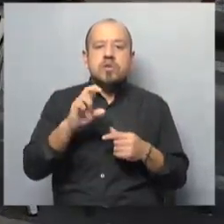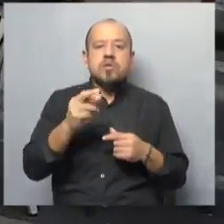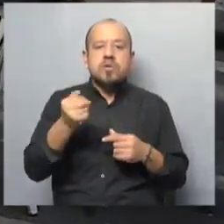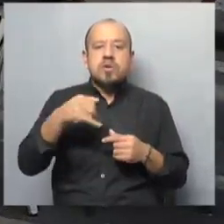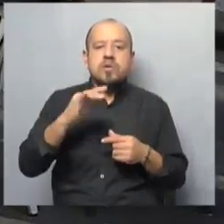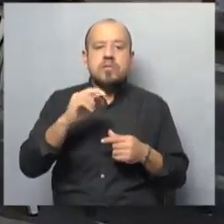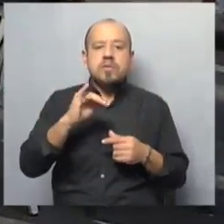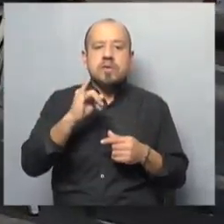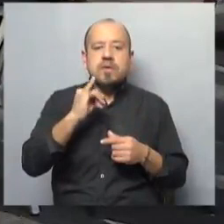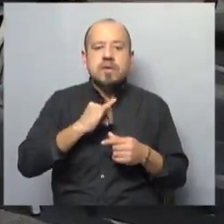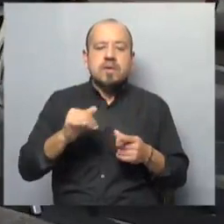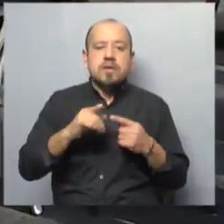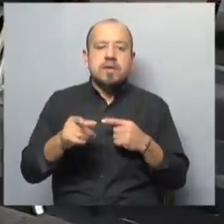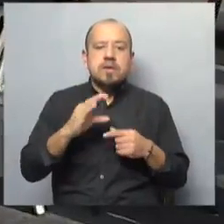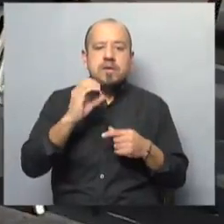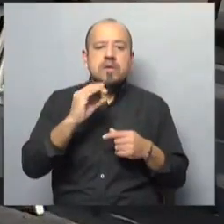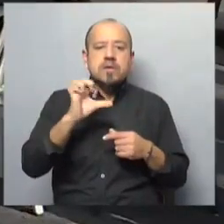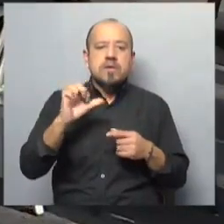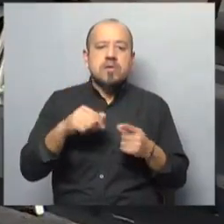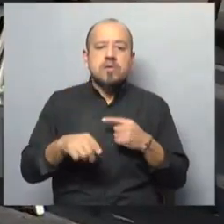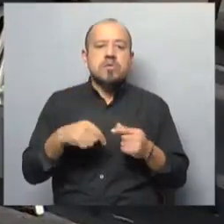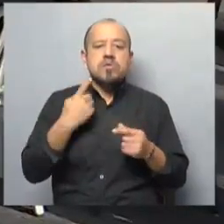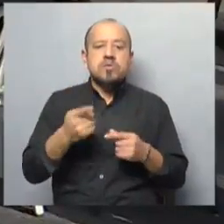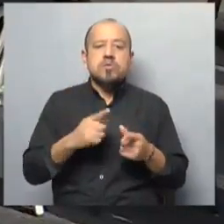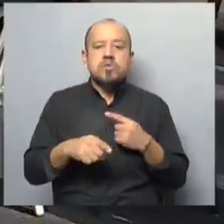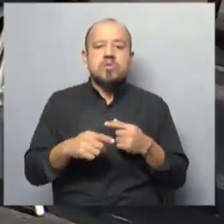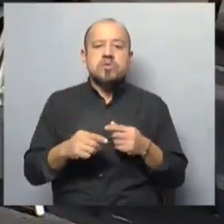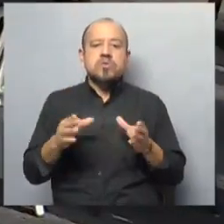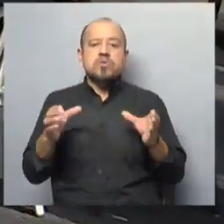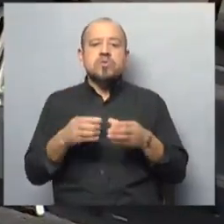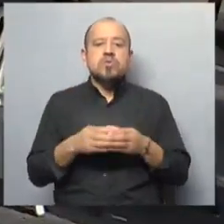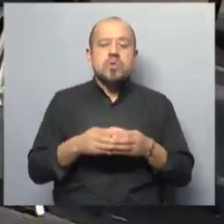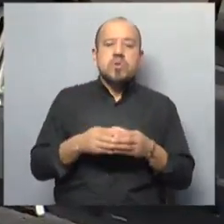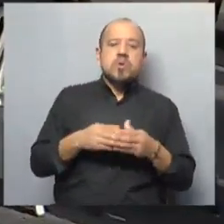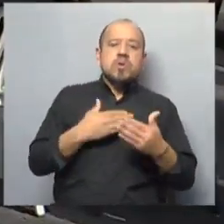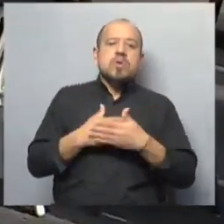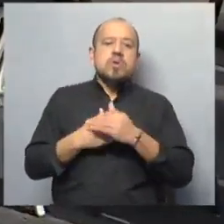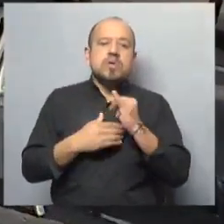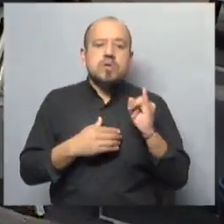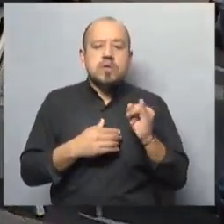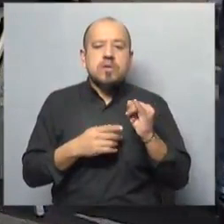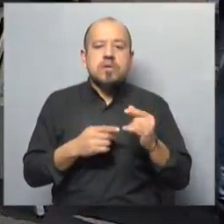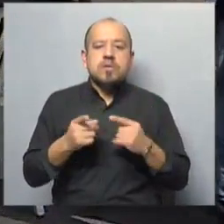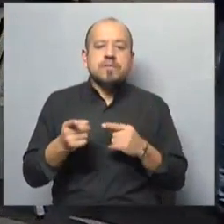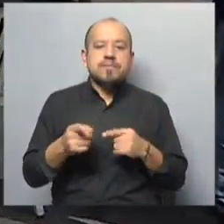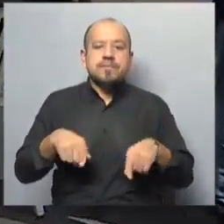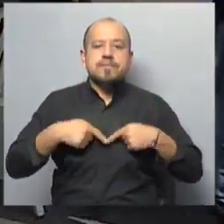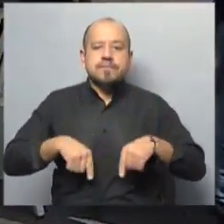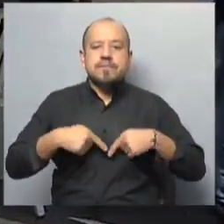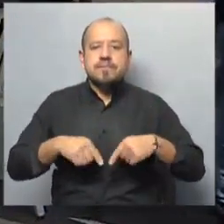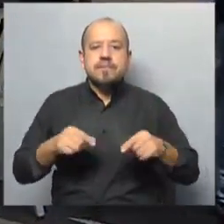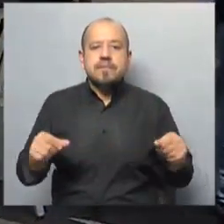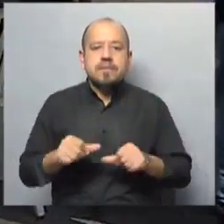de Montevideo, Carolina Cose, entre otros dirigentes de la colectividad de izquierda. En este lugar, la intendenta de Montevideo